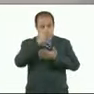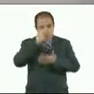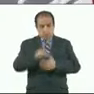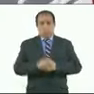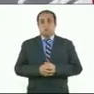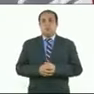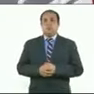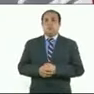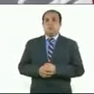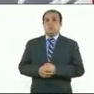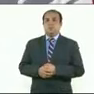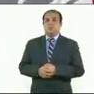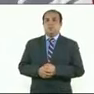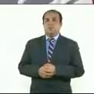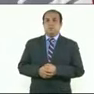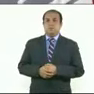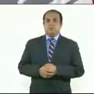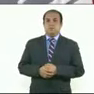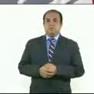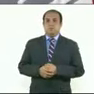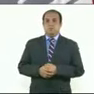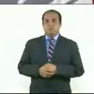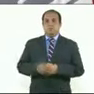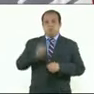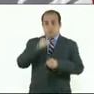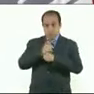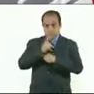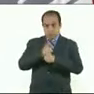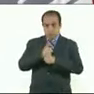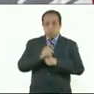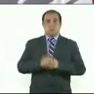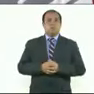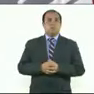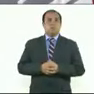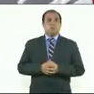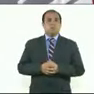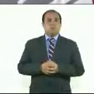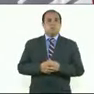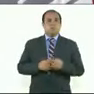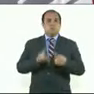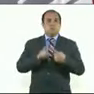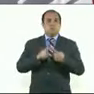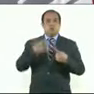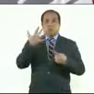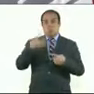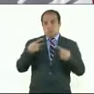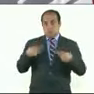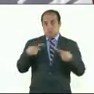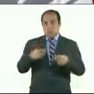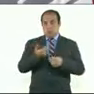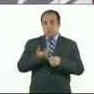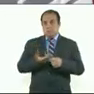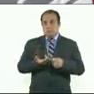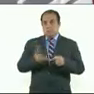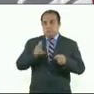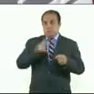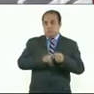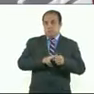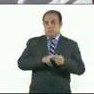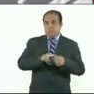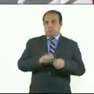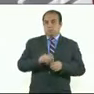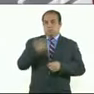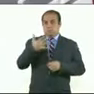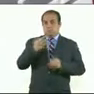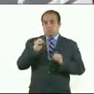Sí. Bueno, sobre el primer punto, hay 5 personas hospitalizadas, son 5 todavía,